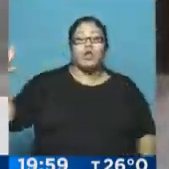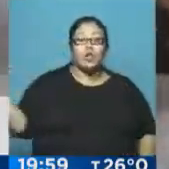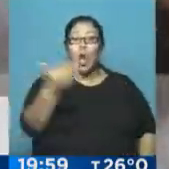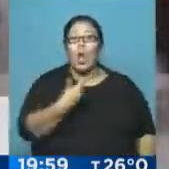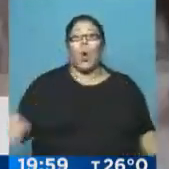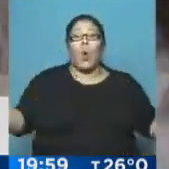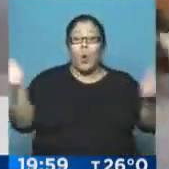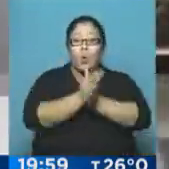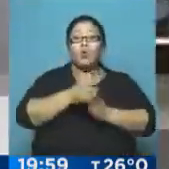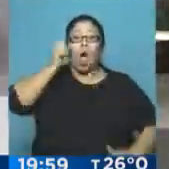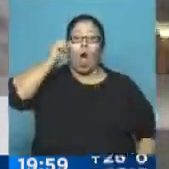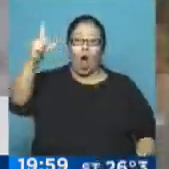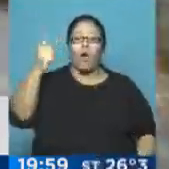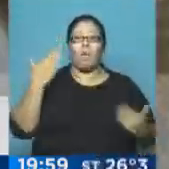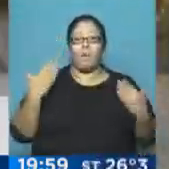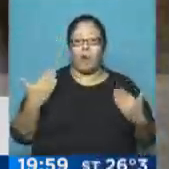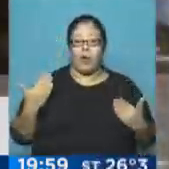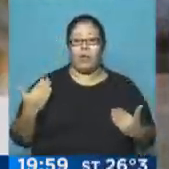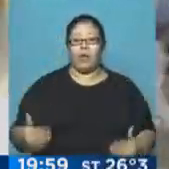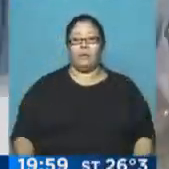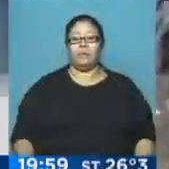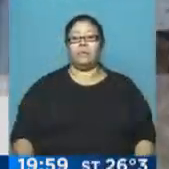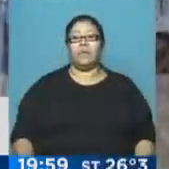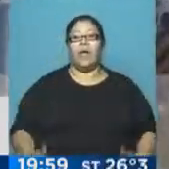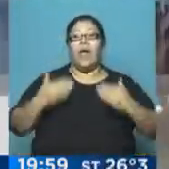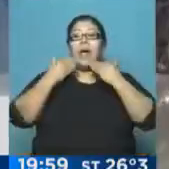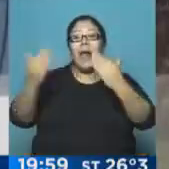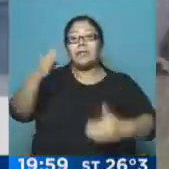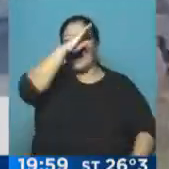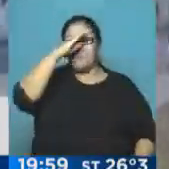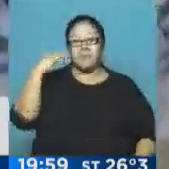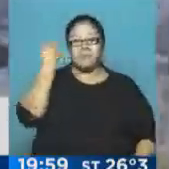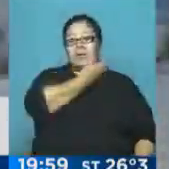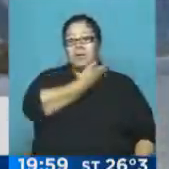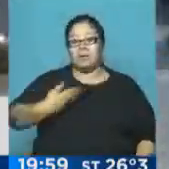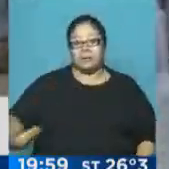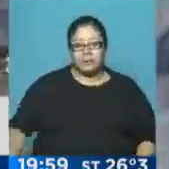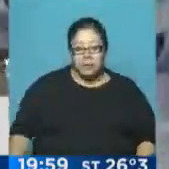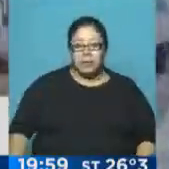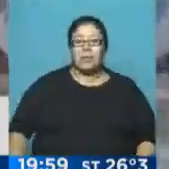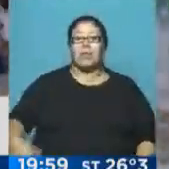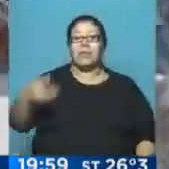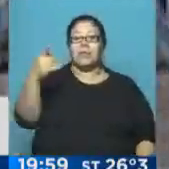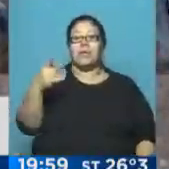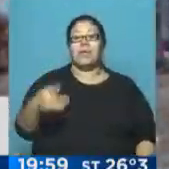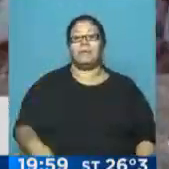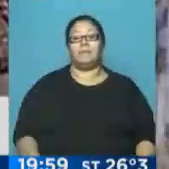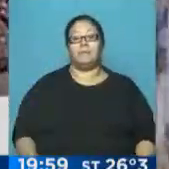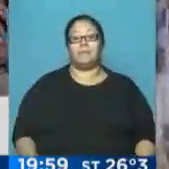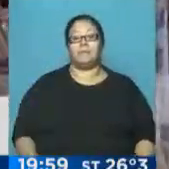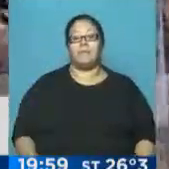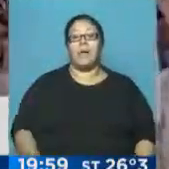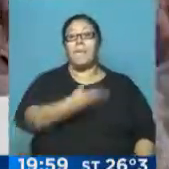hace historia. Con la conducción de Cristina, Cristina Fernández de Kirchner,